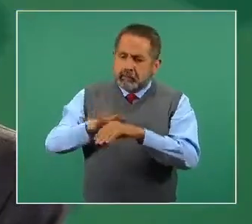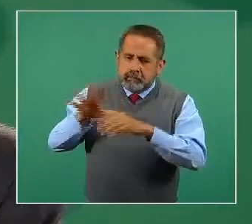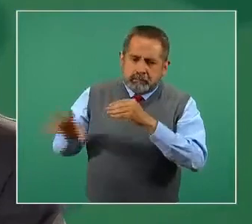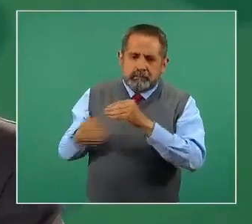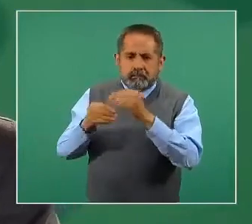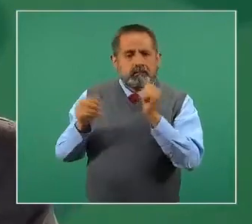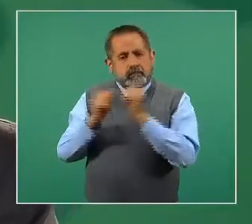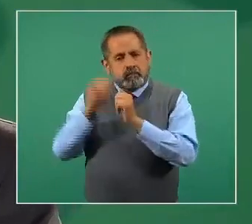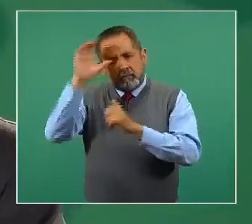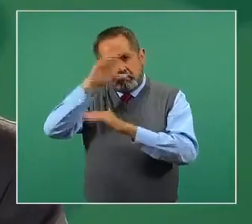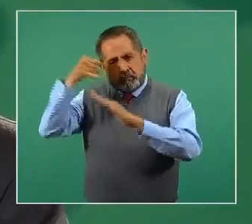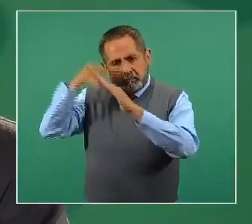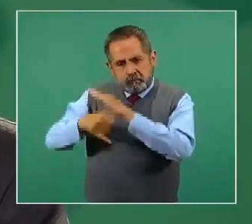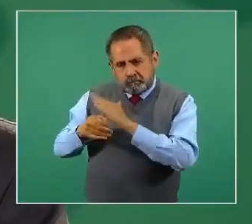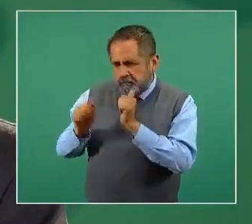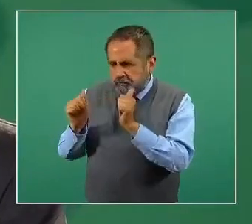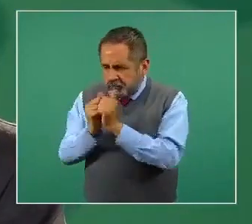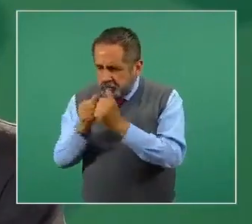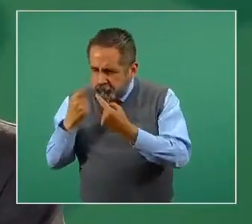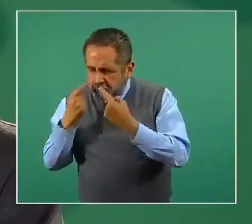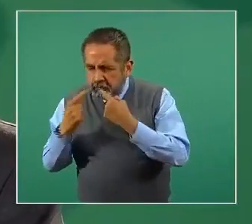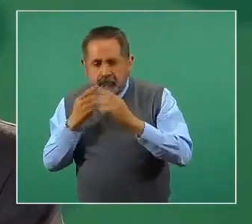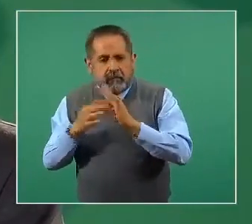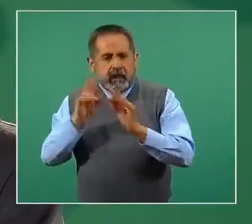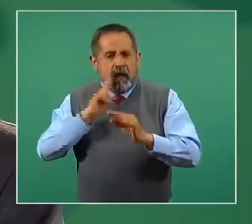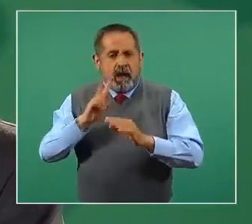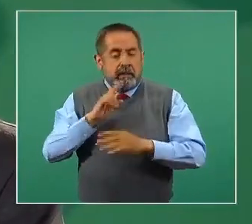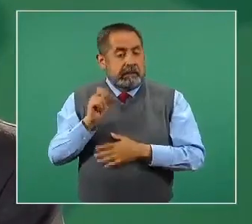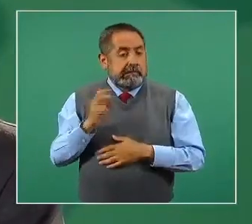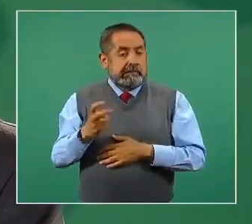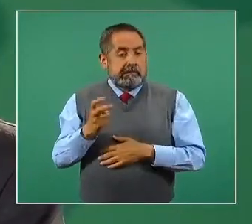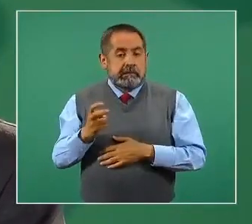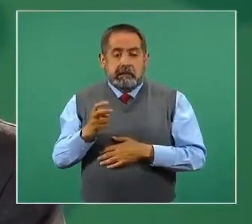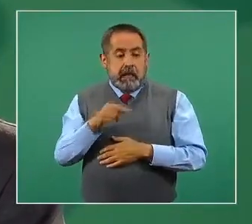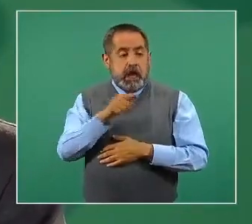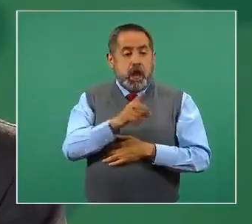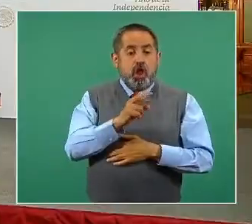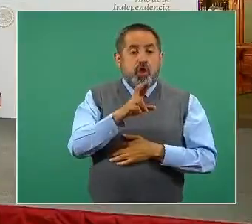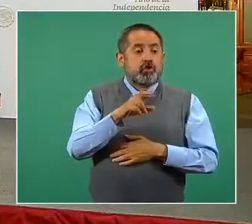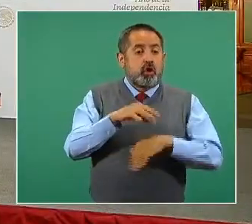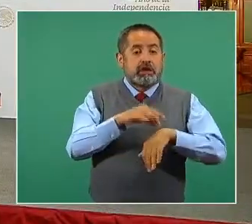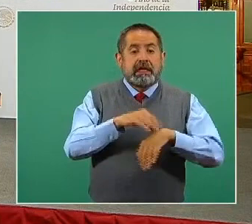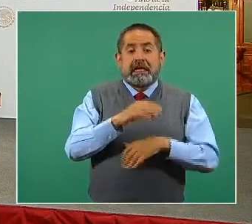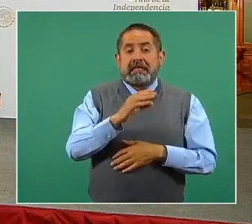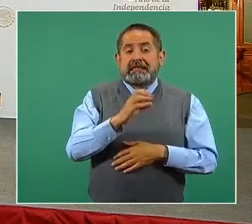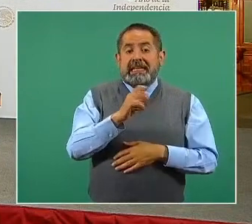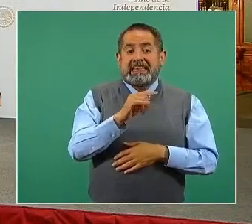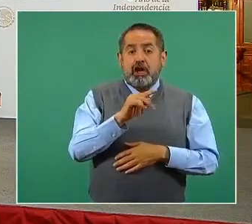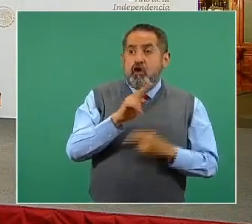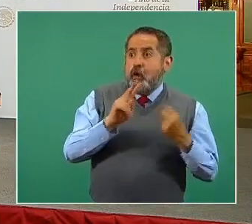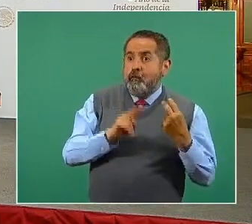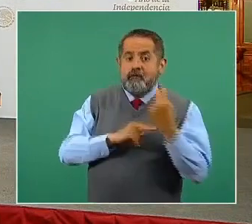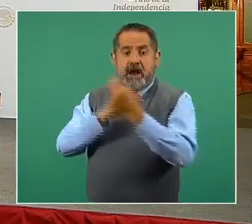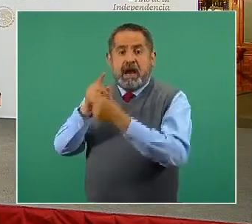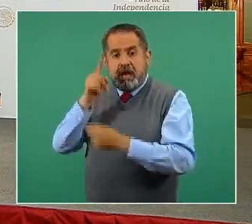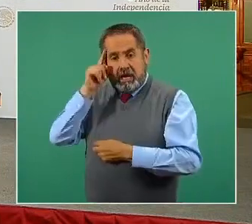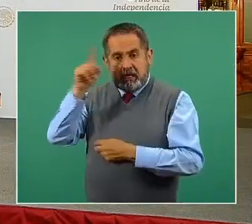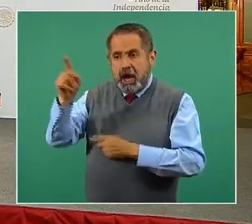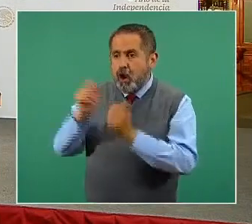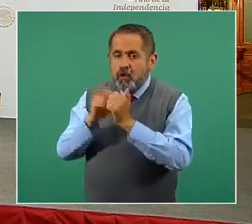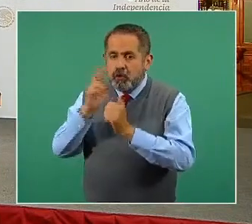una perspectiva científica de salud a propósito de la visita del doctor Centeno y las conversaciones que tenemos